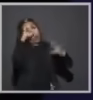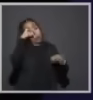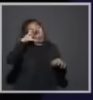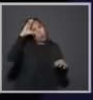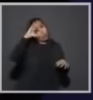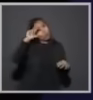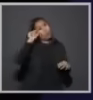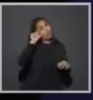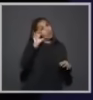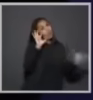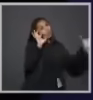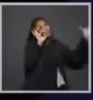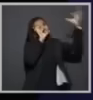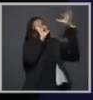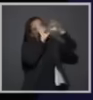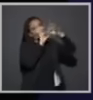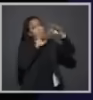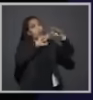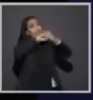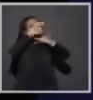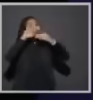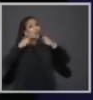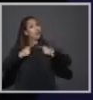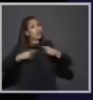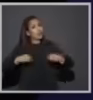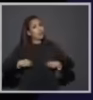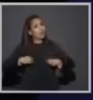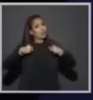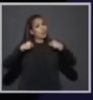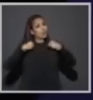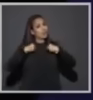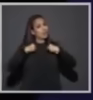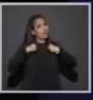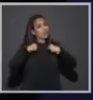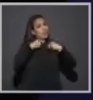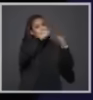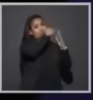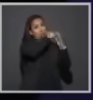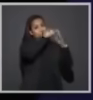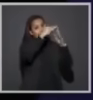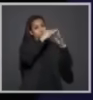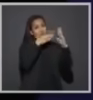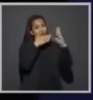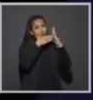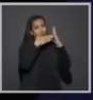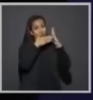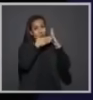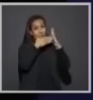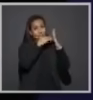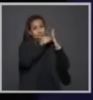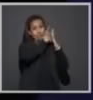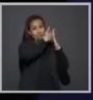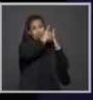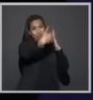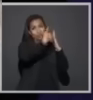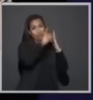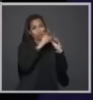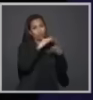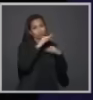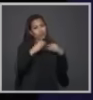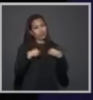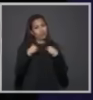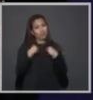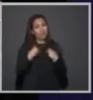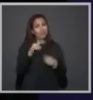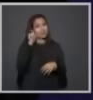cultura, todos los que viven en la zona fronteriza de México siempre han